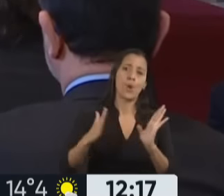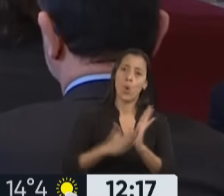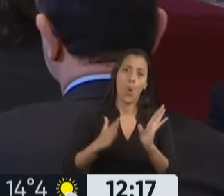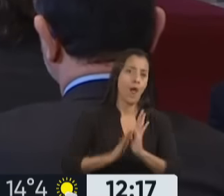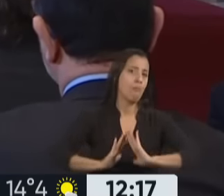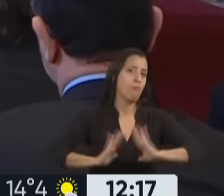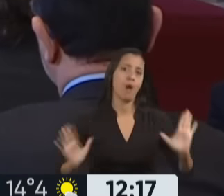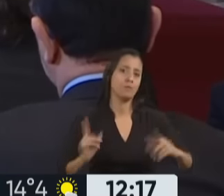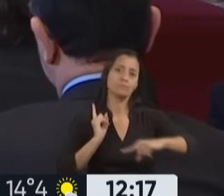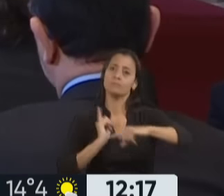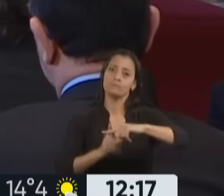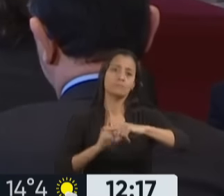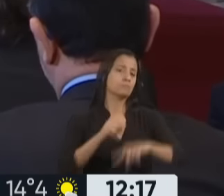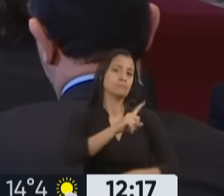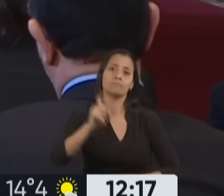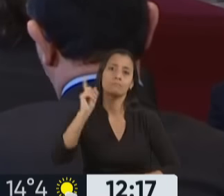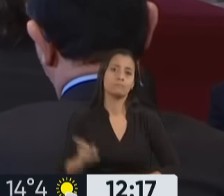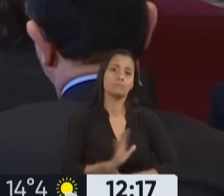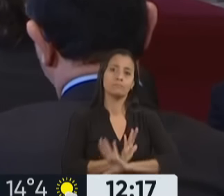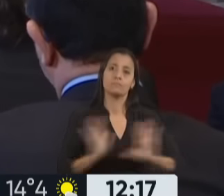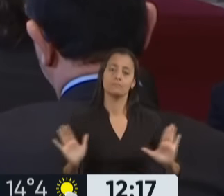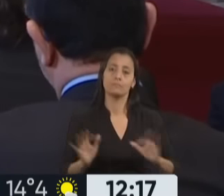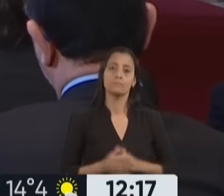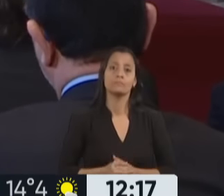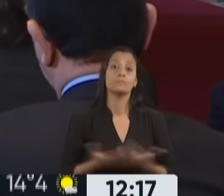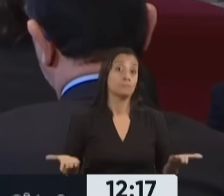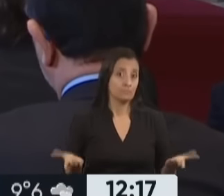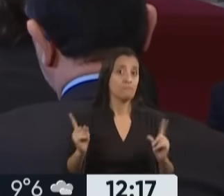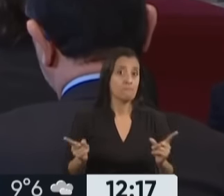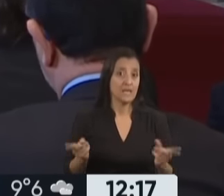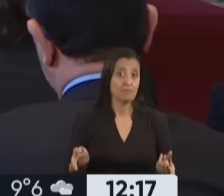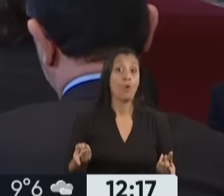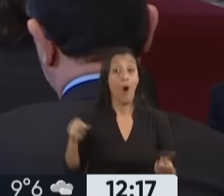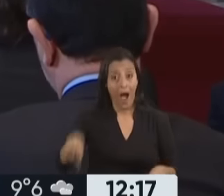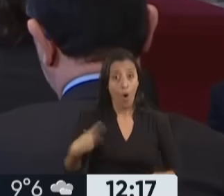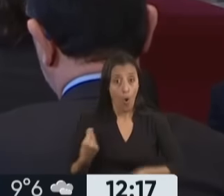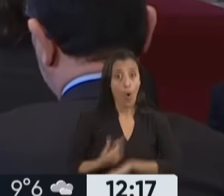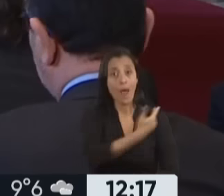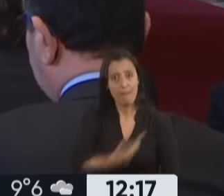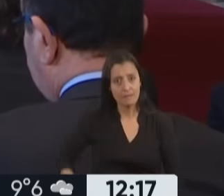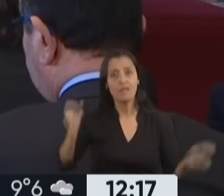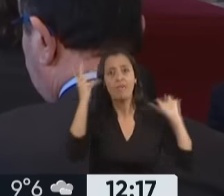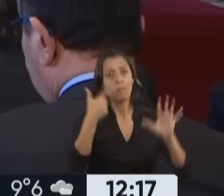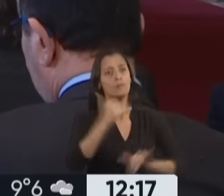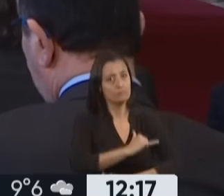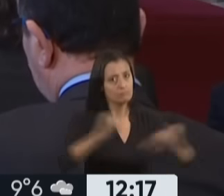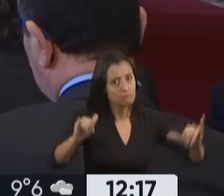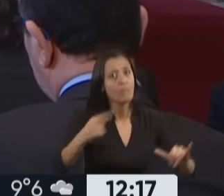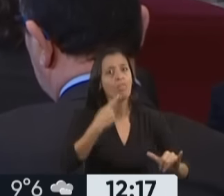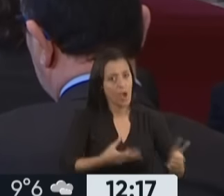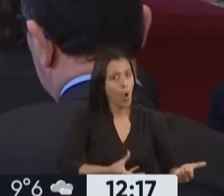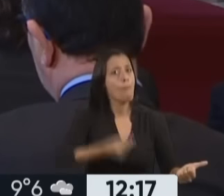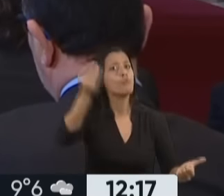resultado favorable, que el señor presidente lo ha destacado muchas